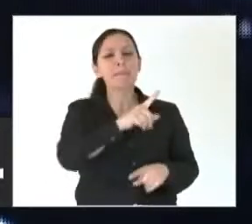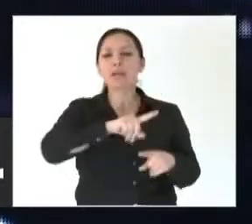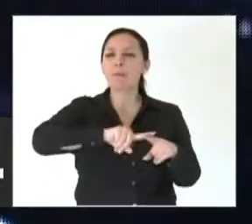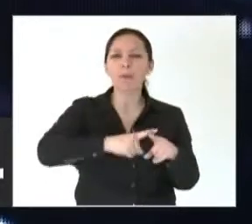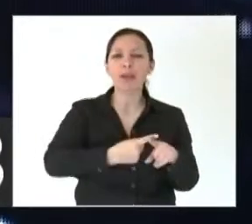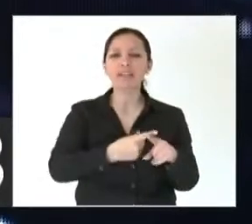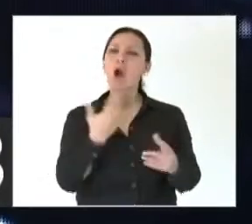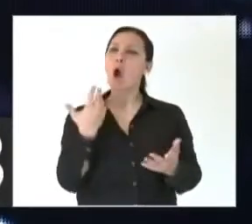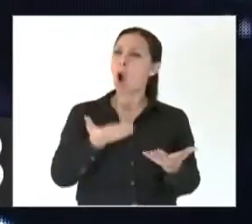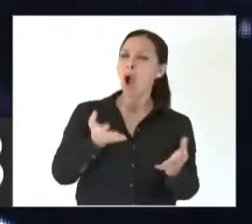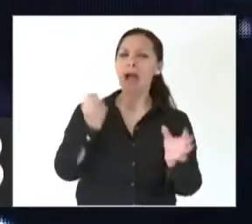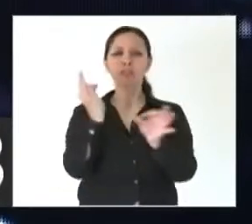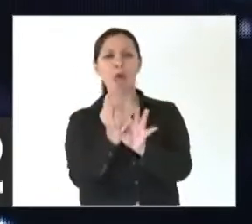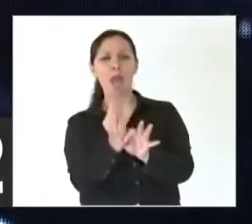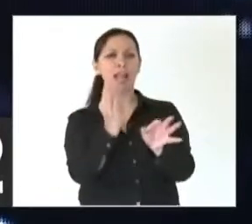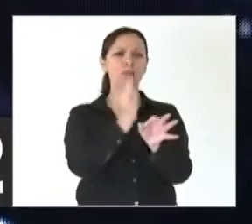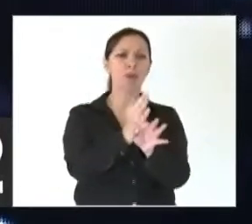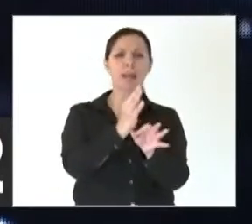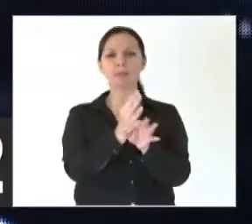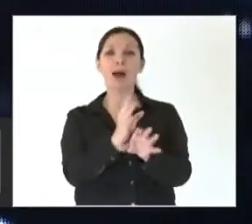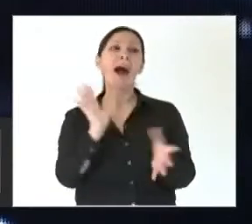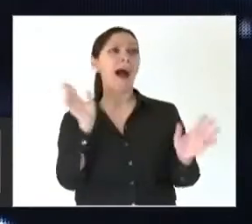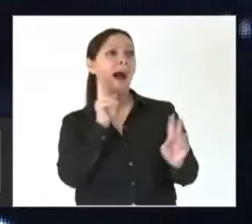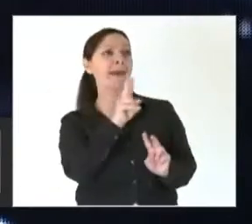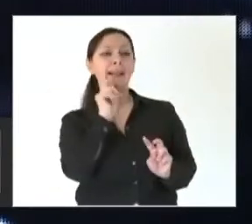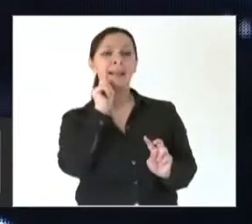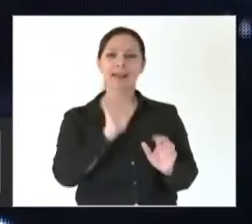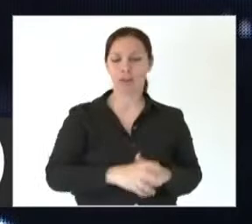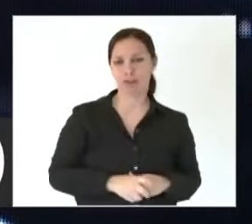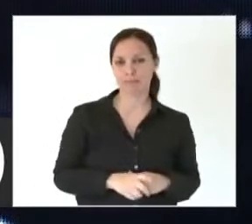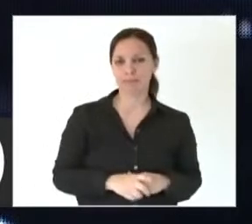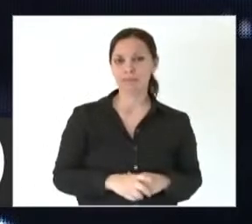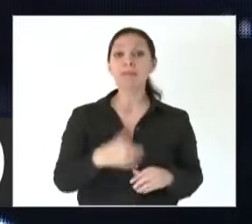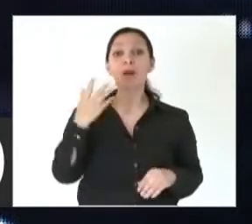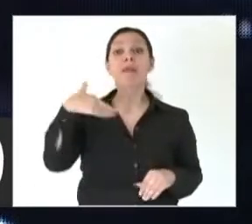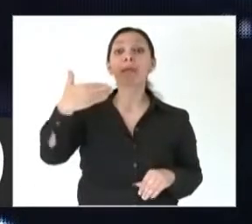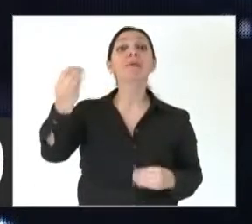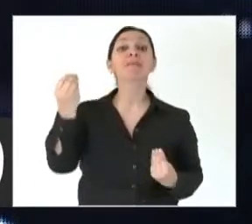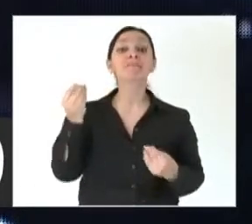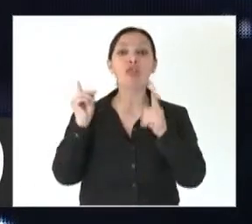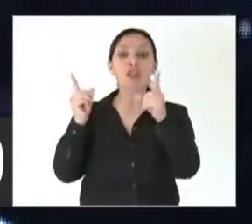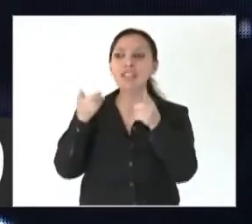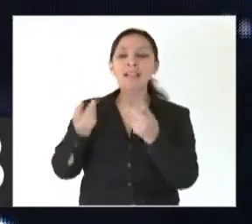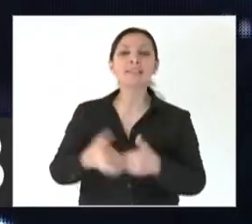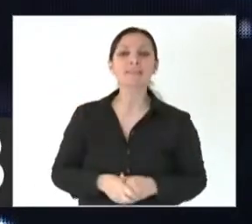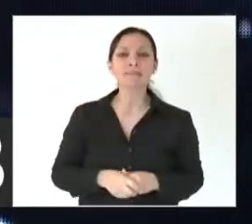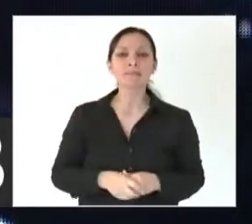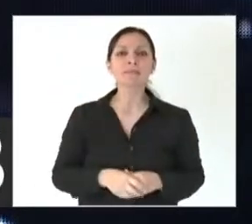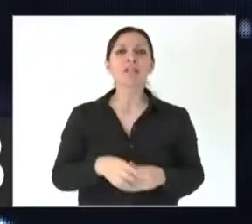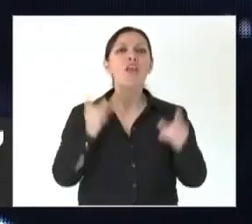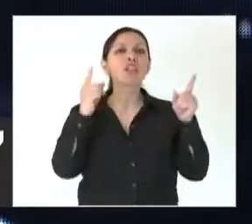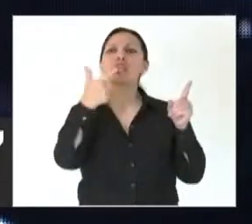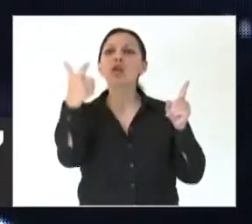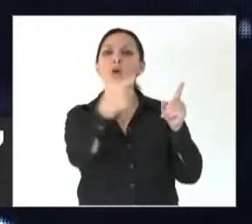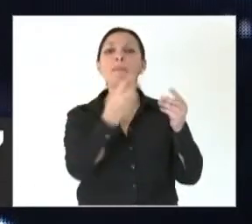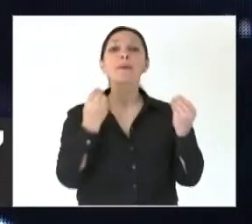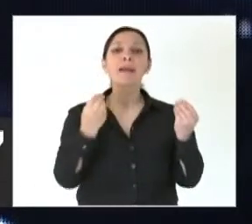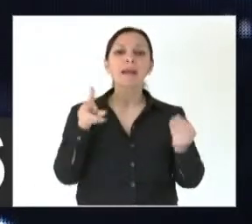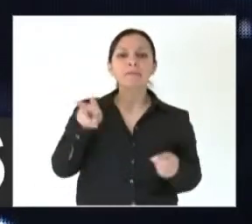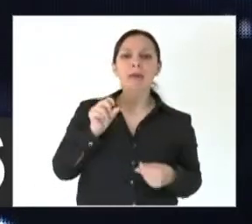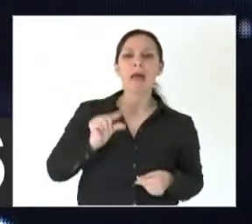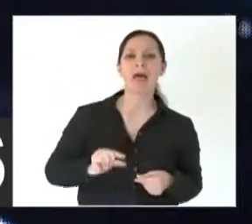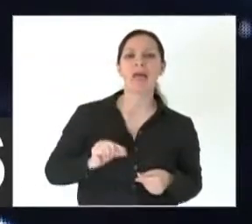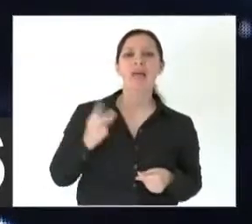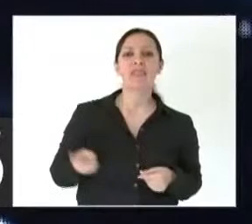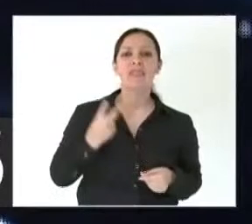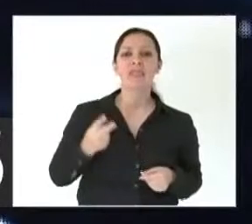venía a proponer escuelas claro el discurso de las escuelas es muy lindo no pero claro después los docentes Sabes porque no hay docentes porque cobran dos pesos con 50